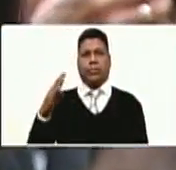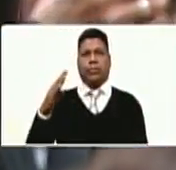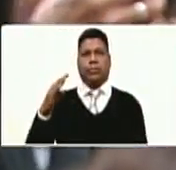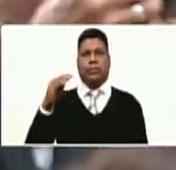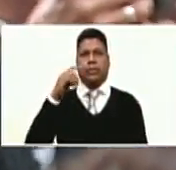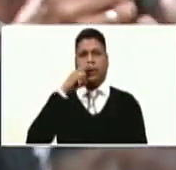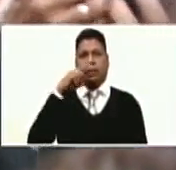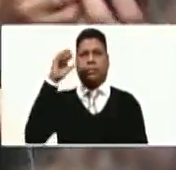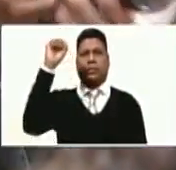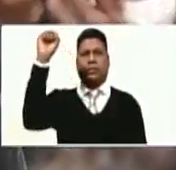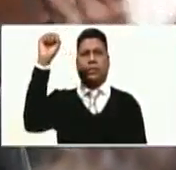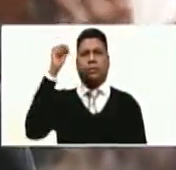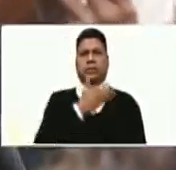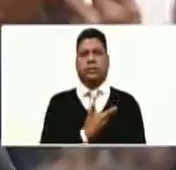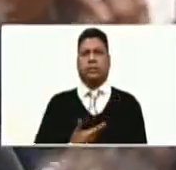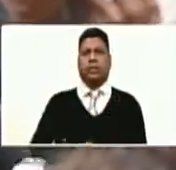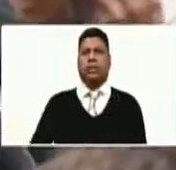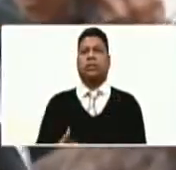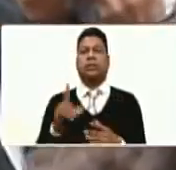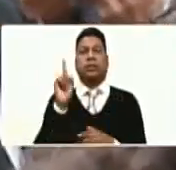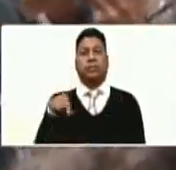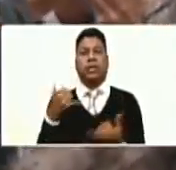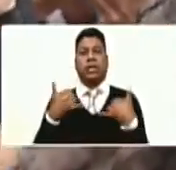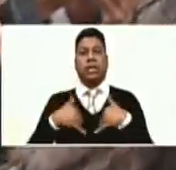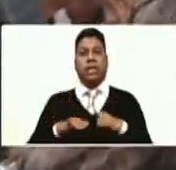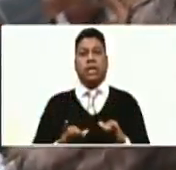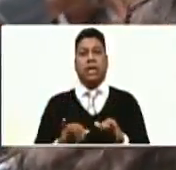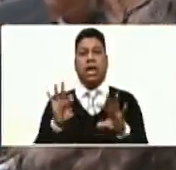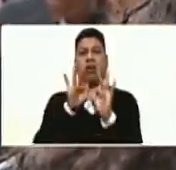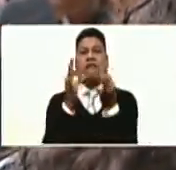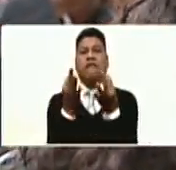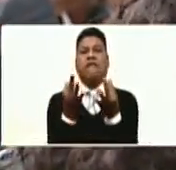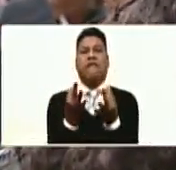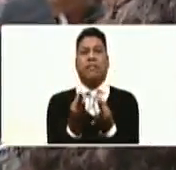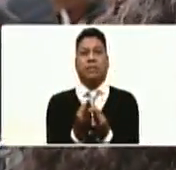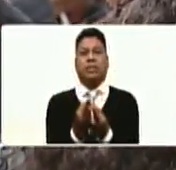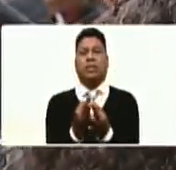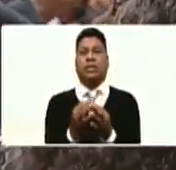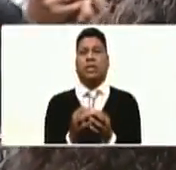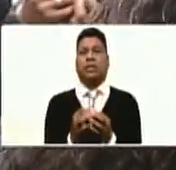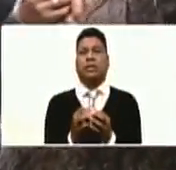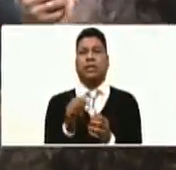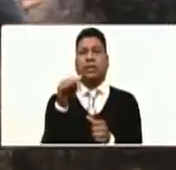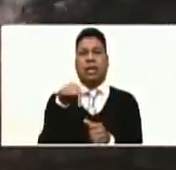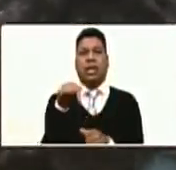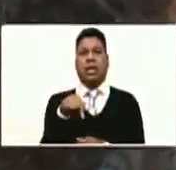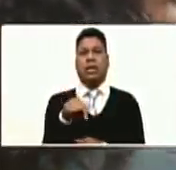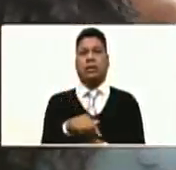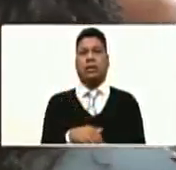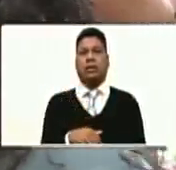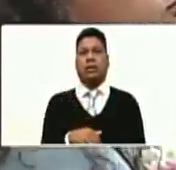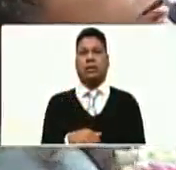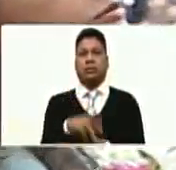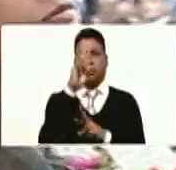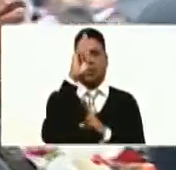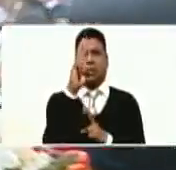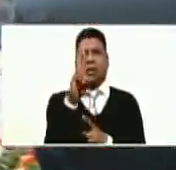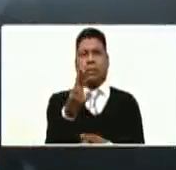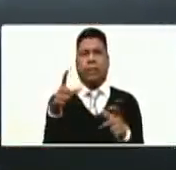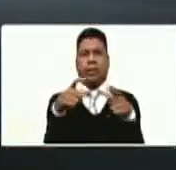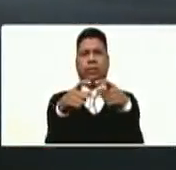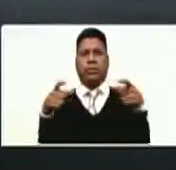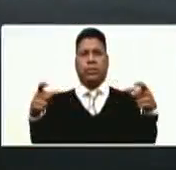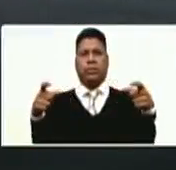Nicolás Maduro, las hijas, los familiares más cercanos del comandante Chávez se encuentran presentándole sus respetos en el mausoleo del cuartel